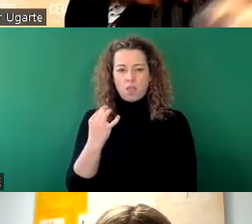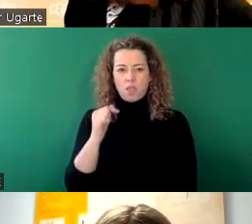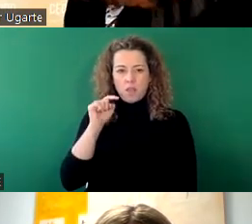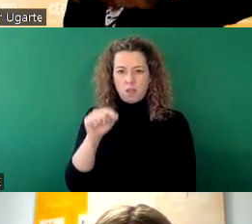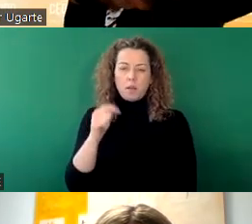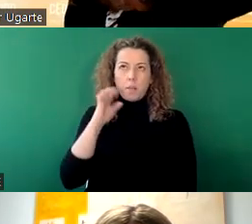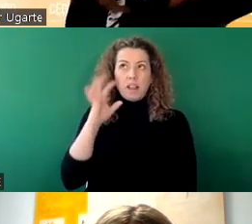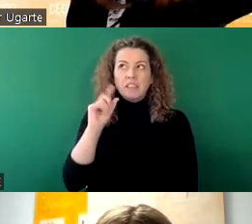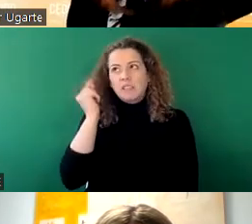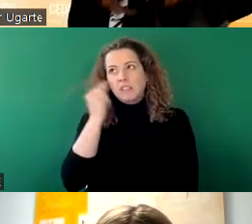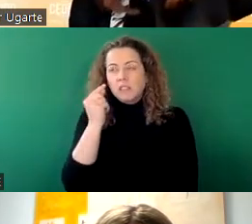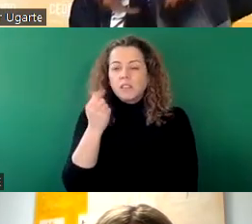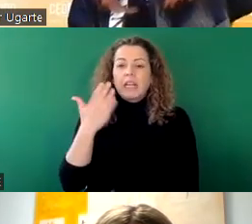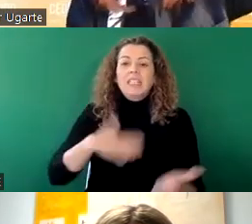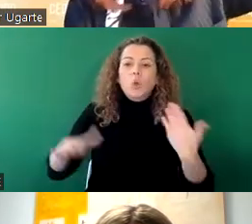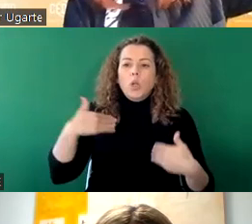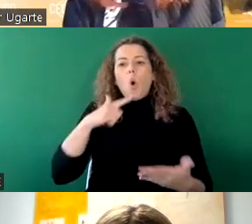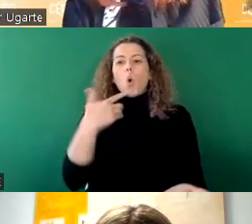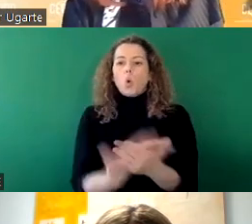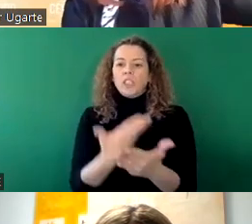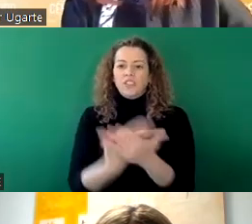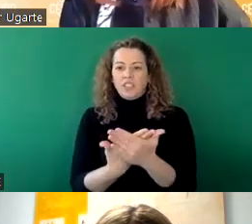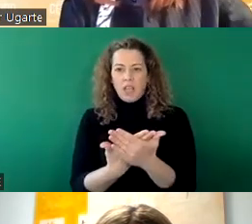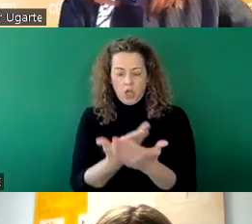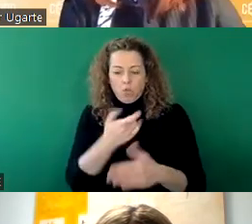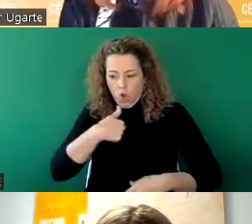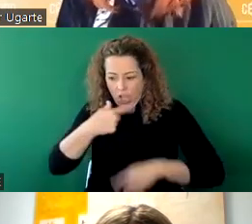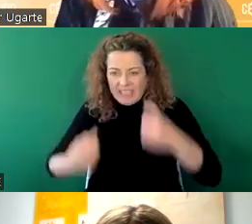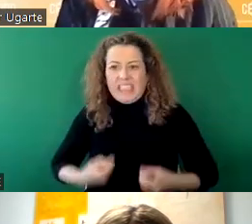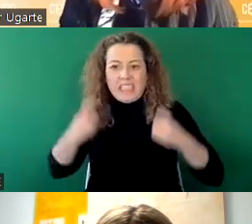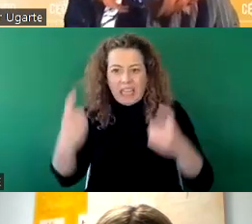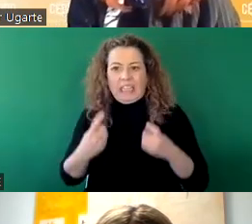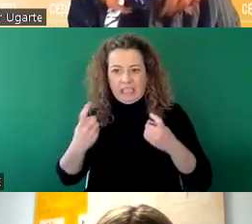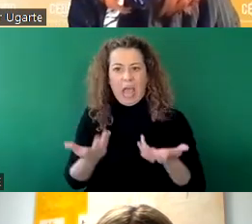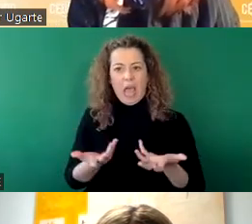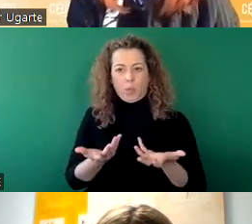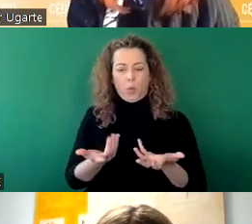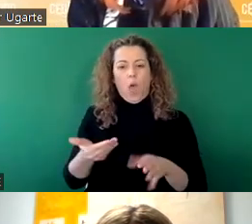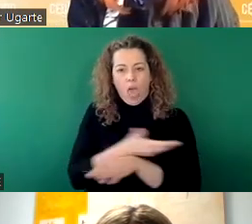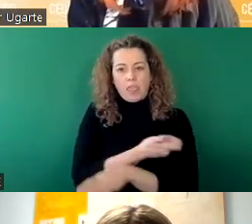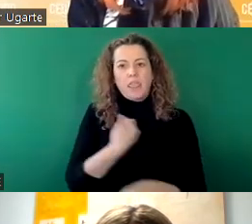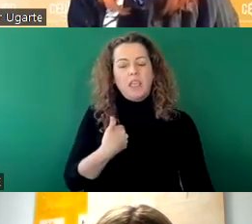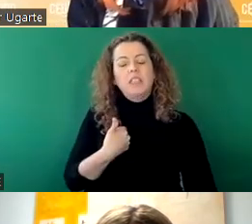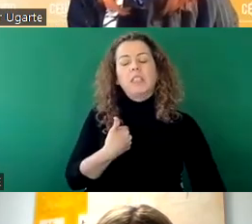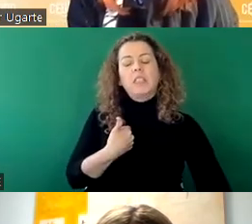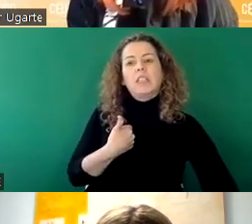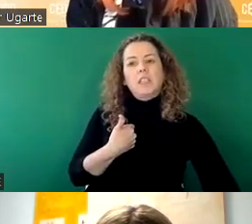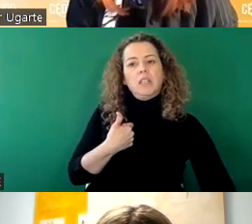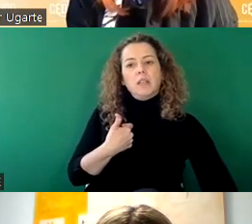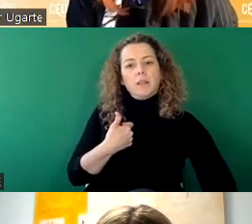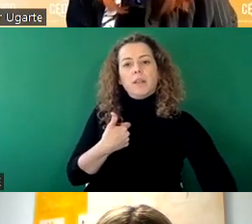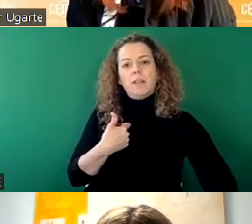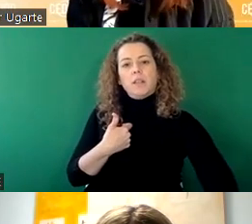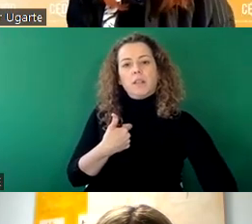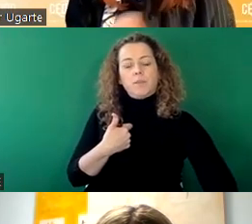mal, pero excusa, es esa justificación de que hemos intentado en todo momento hacer una intervención emocional previa, que hemos ido hasta el